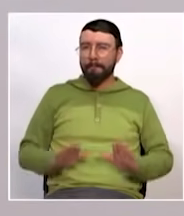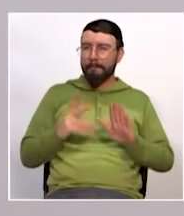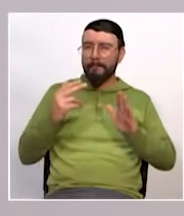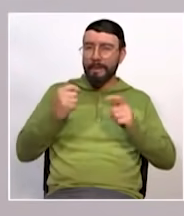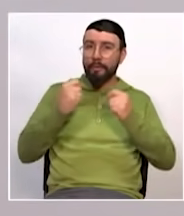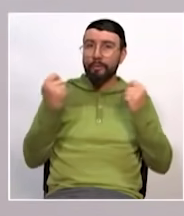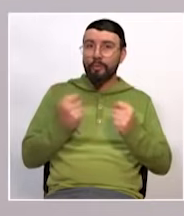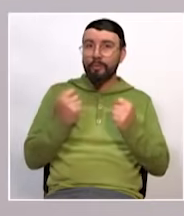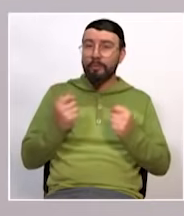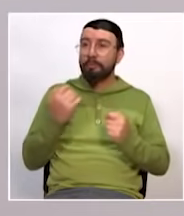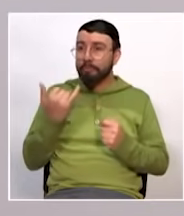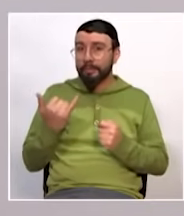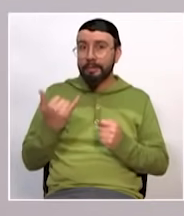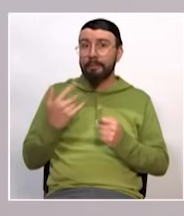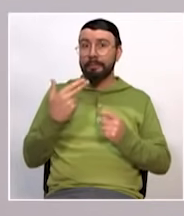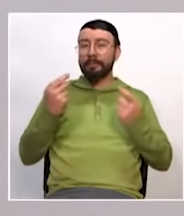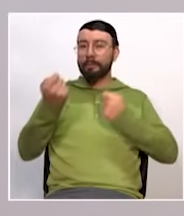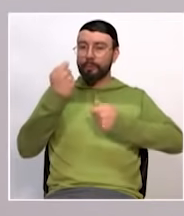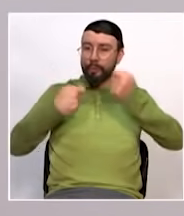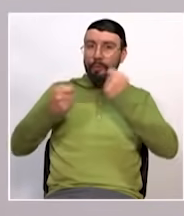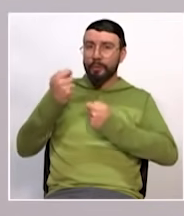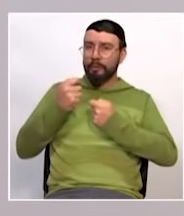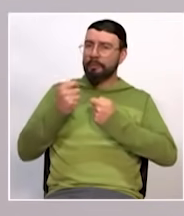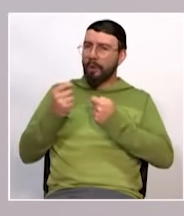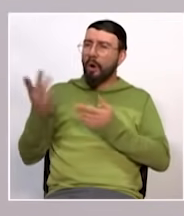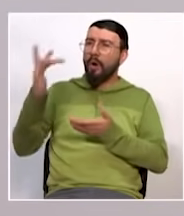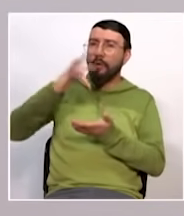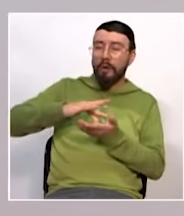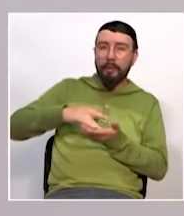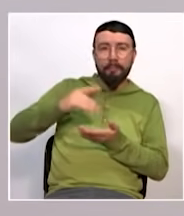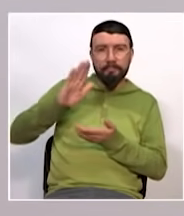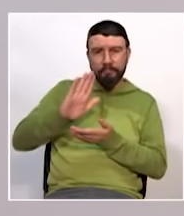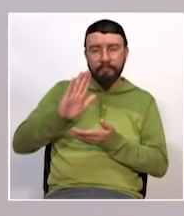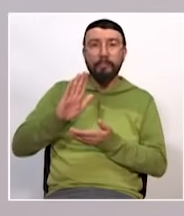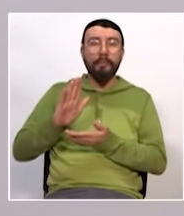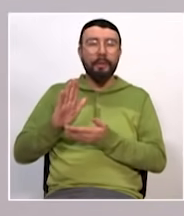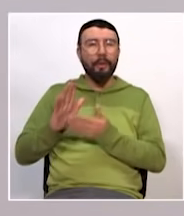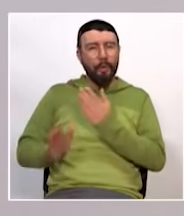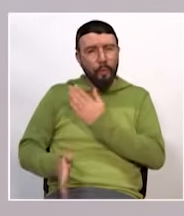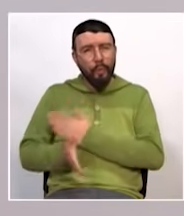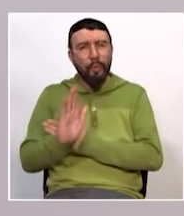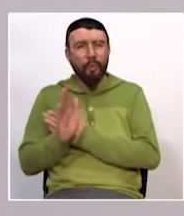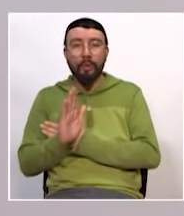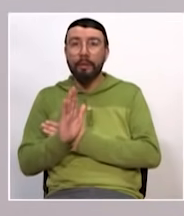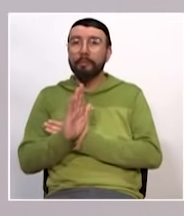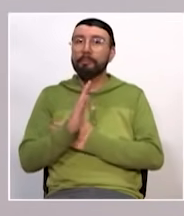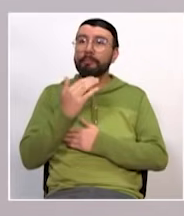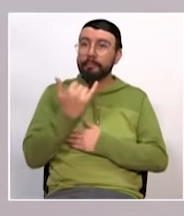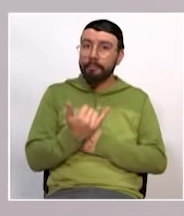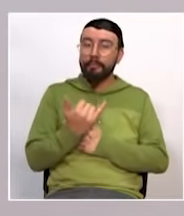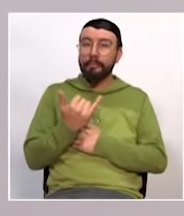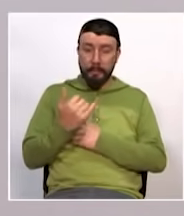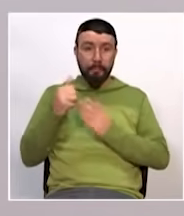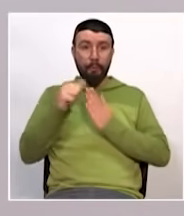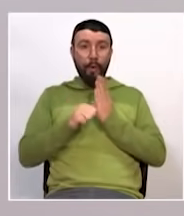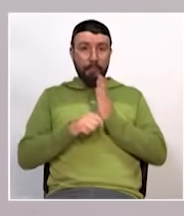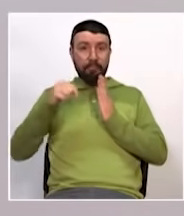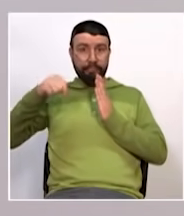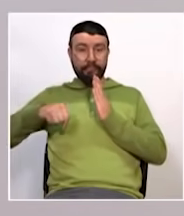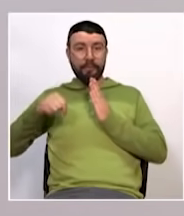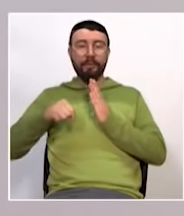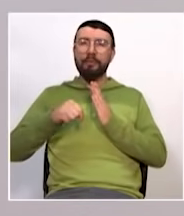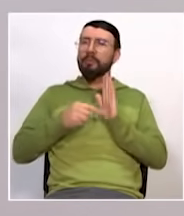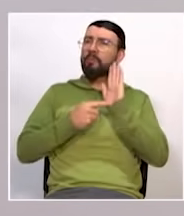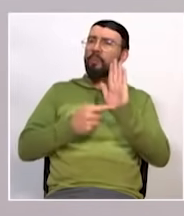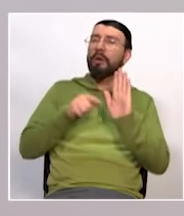otro pequeño corte de comerciales y regresamos en un instante con usted siga también el programa en esta red social